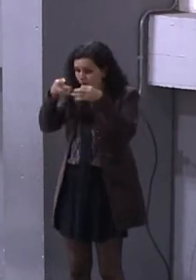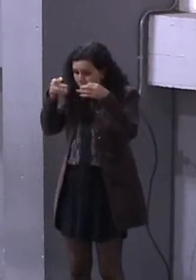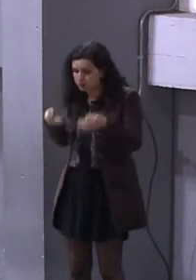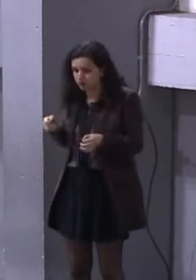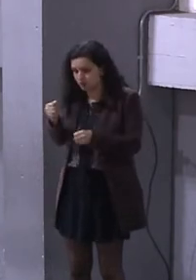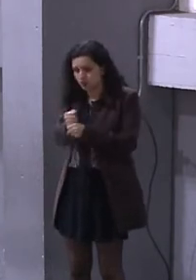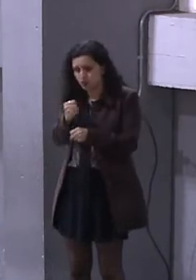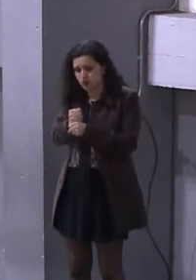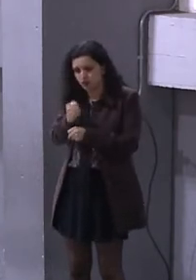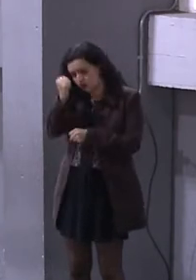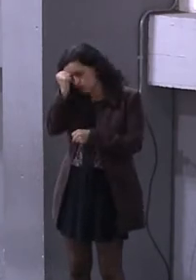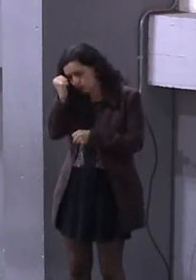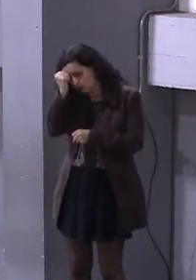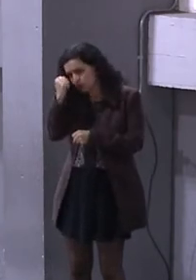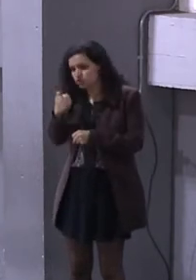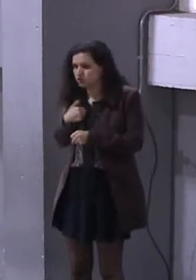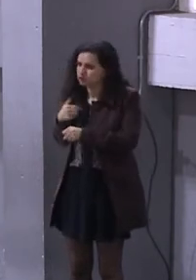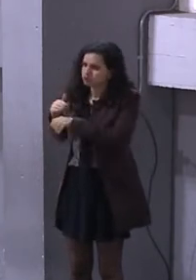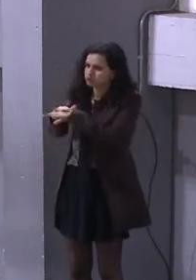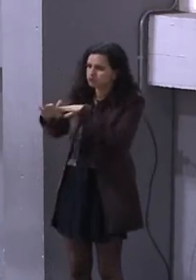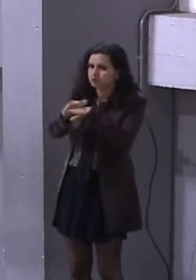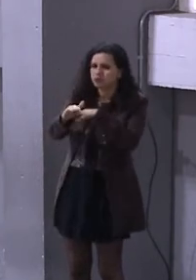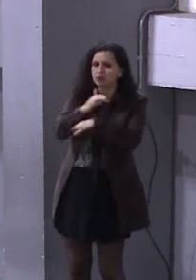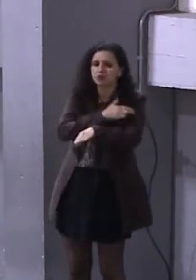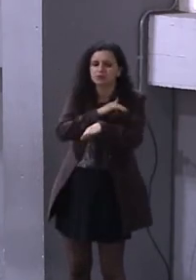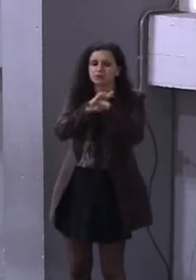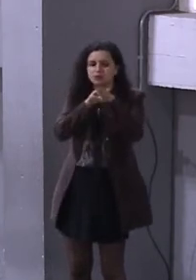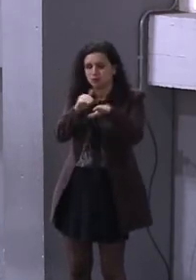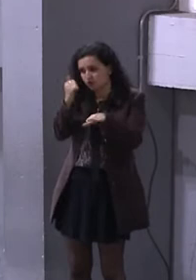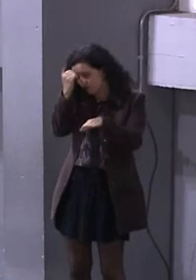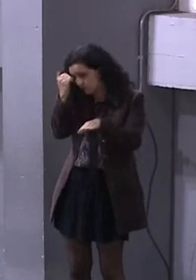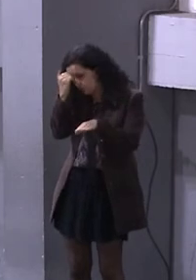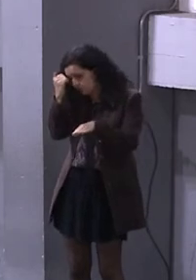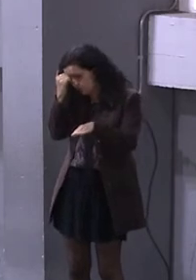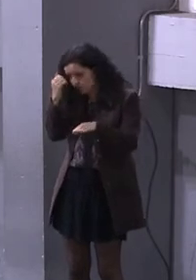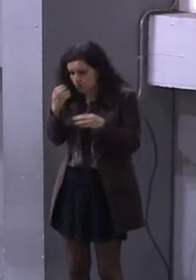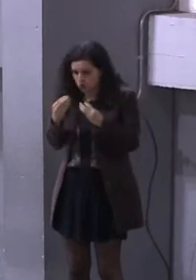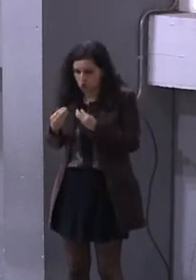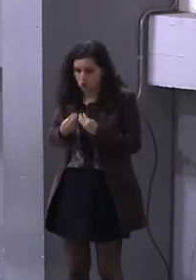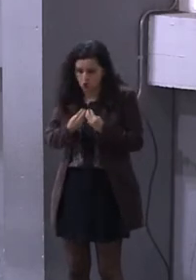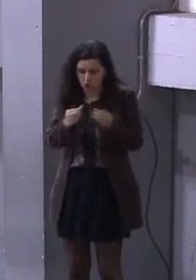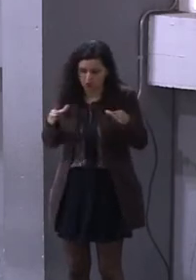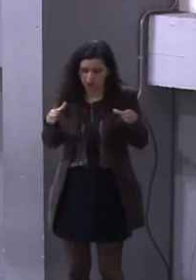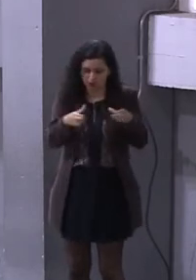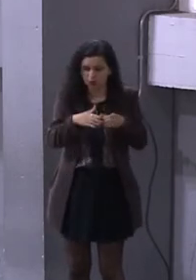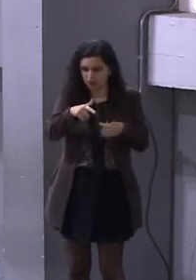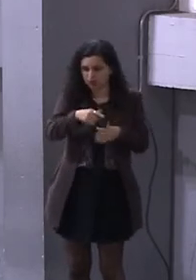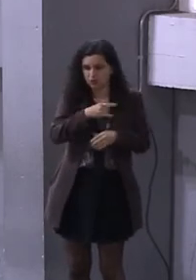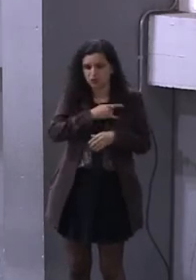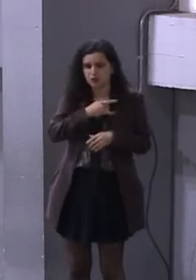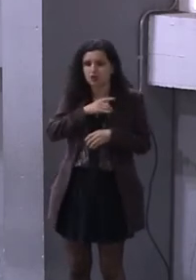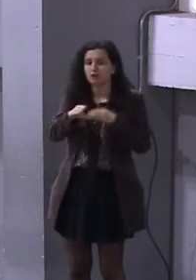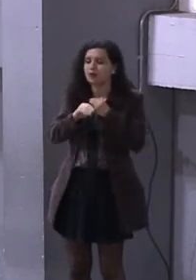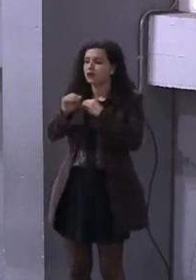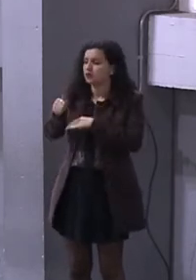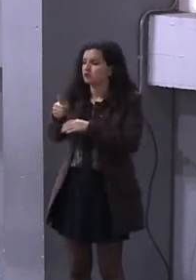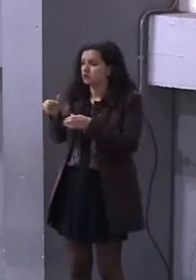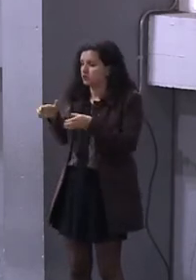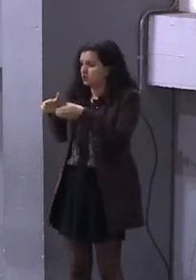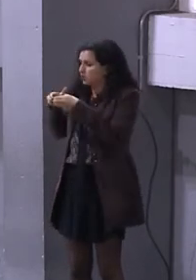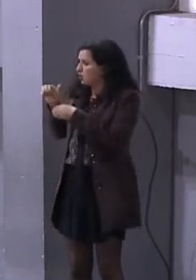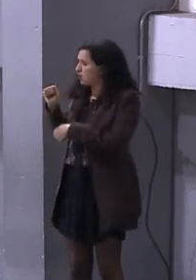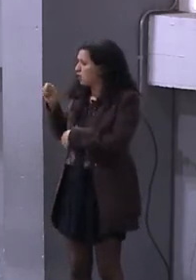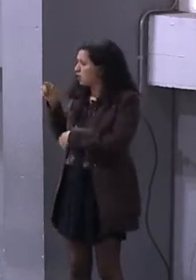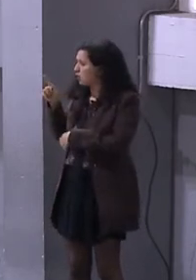laboral docente, me permito invitar a los representantes profesorales ante los cuerpos colegiados de la universidad y a la Junta Directiva de